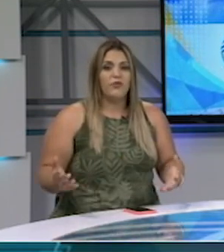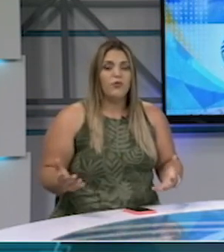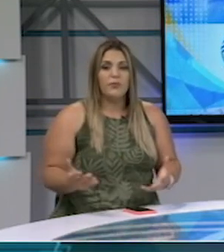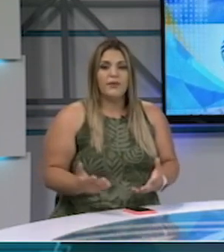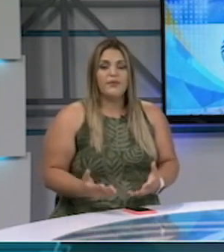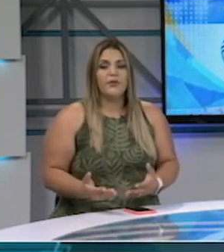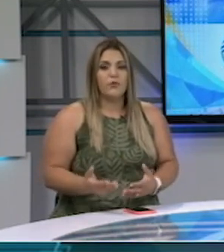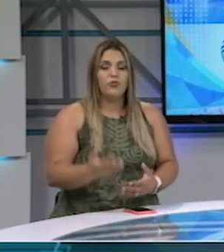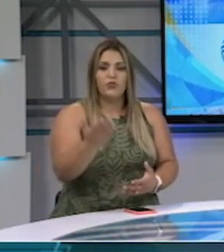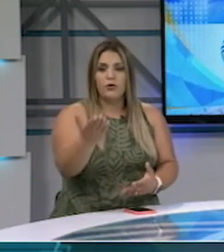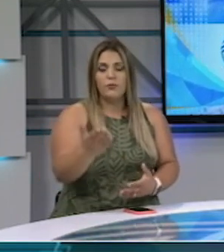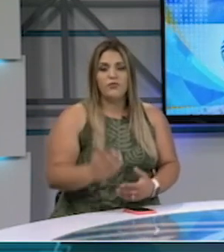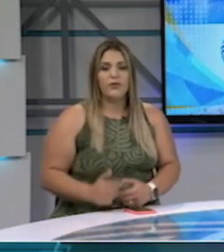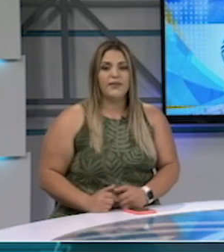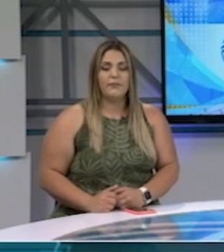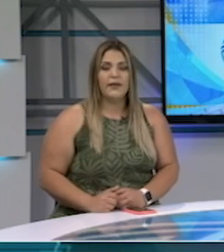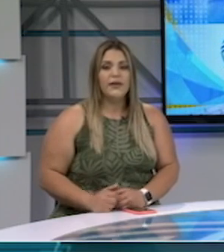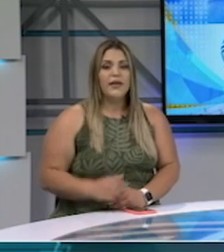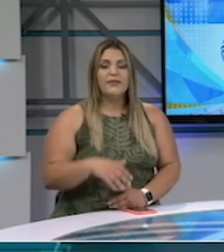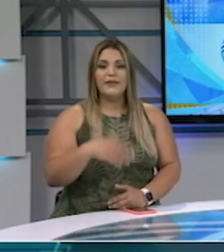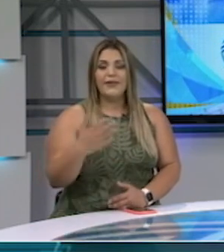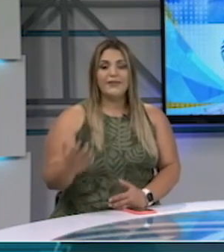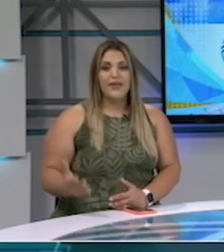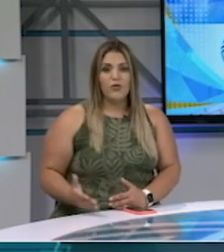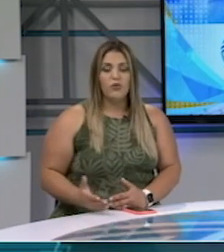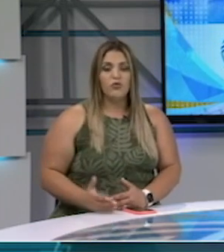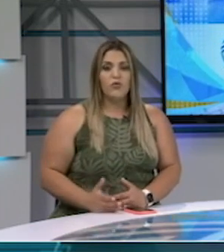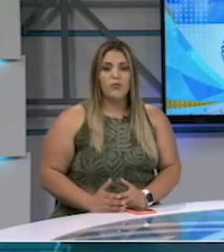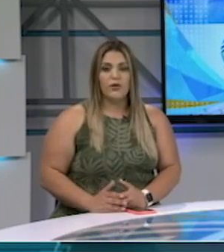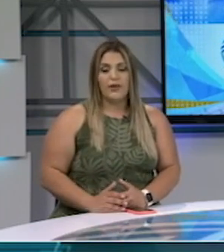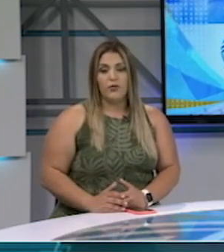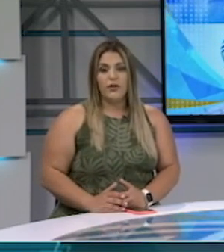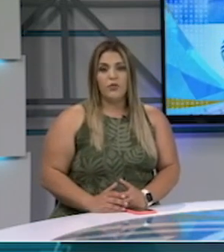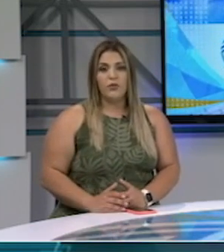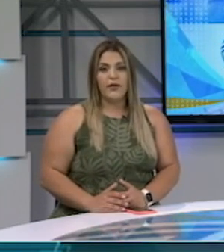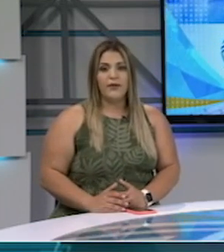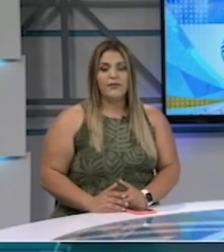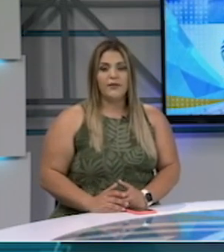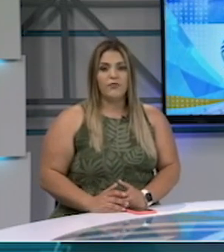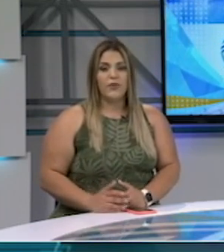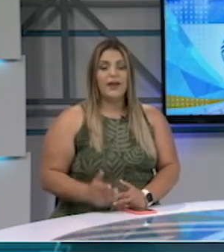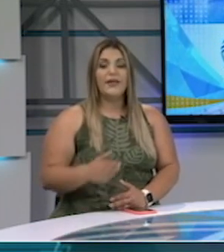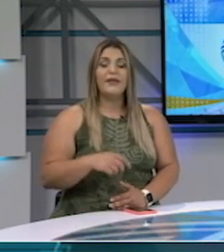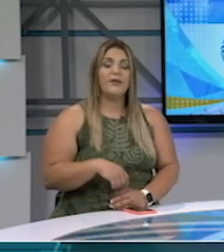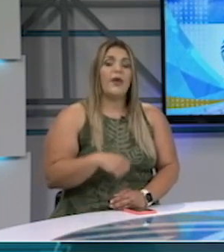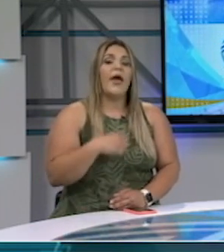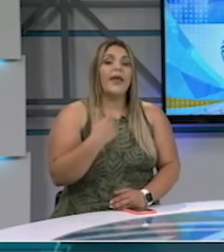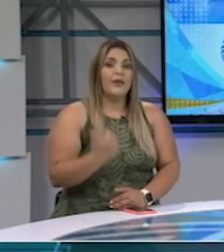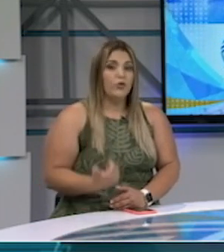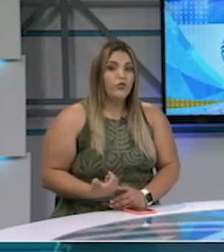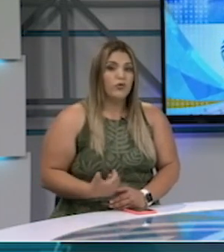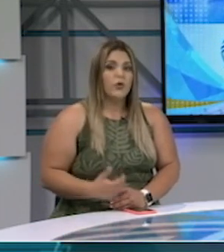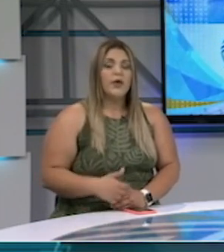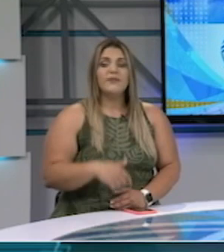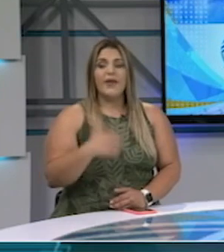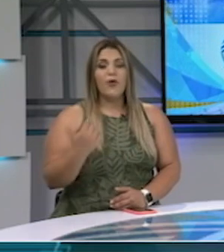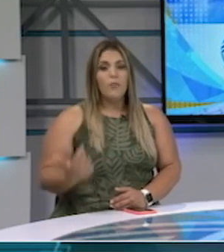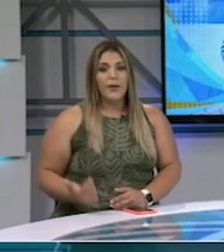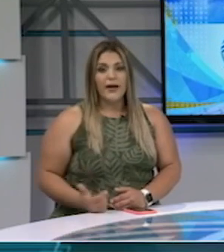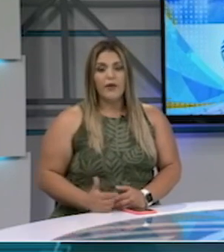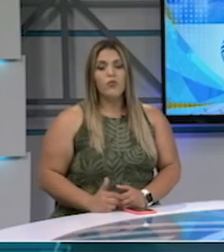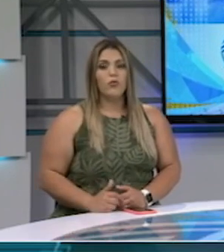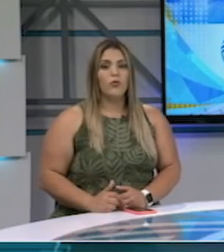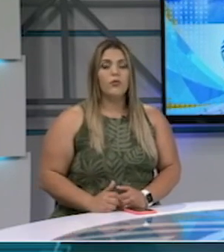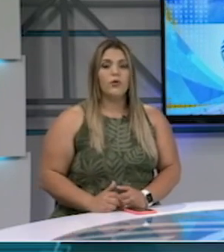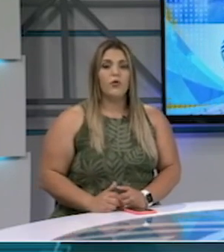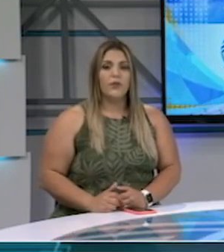Derecho completamente roto, usted lo menciona también, se le ha tratado incluso como dictador en la comunidad internacional e incluso se ha